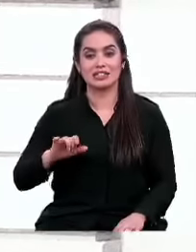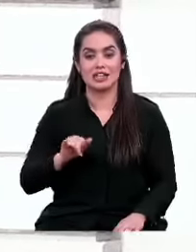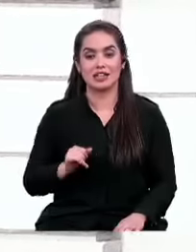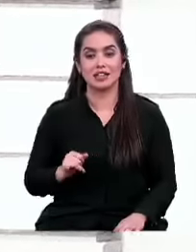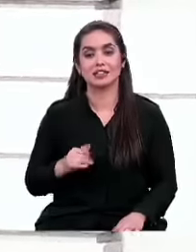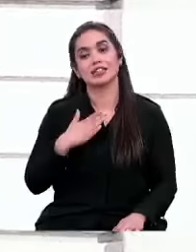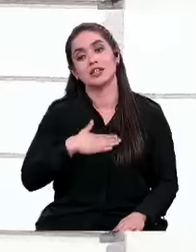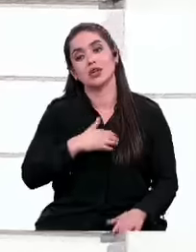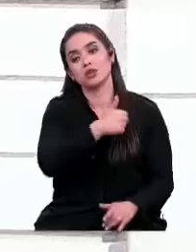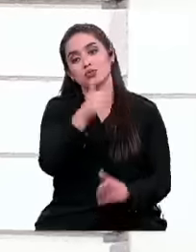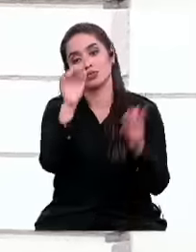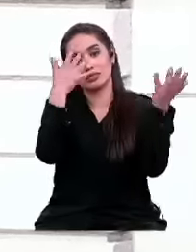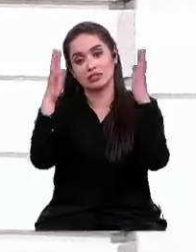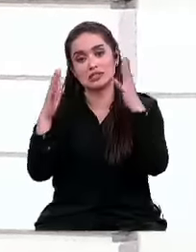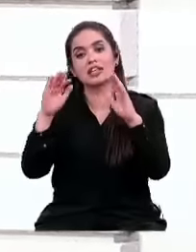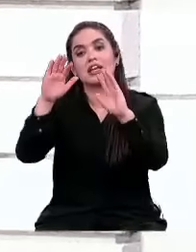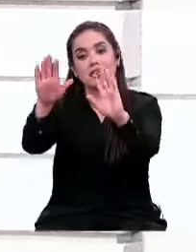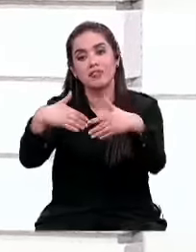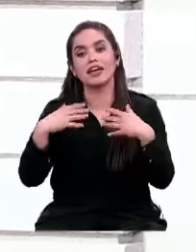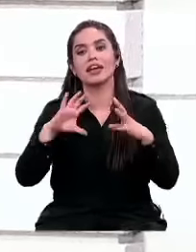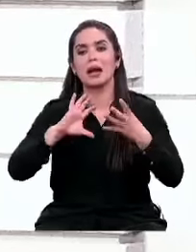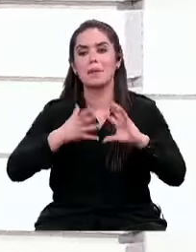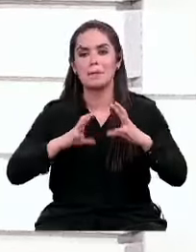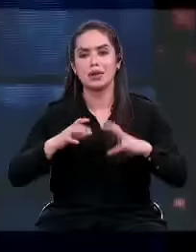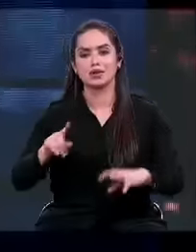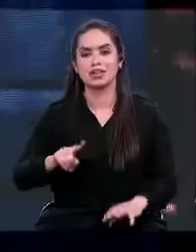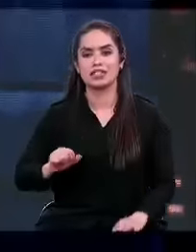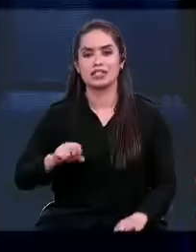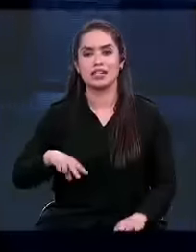¡Que pase el Pelota Sánchez!